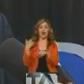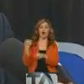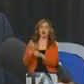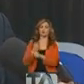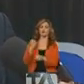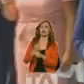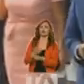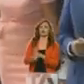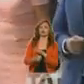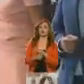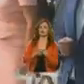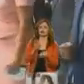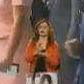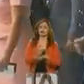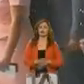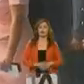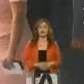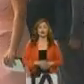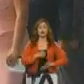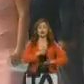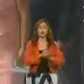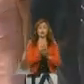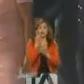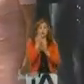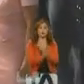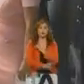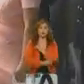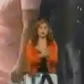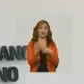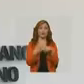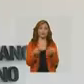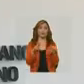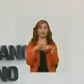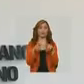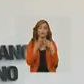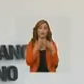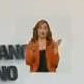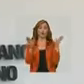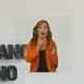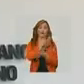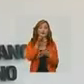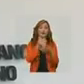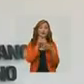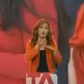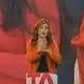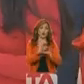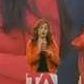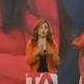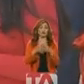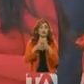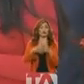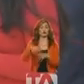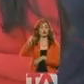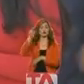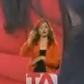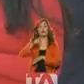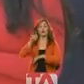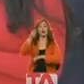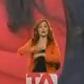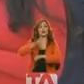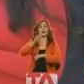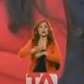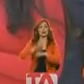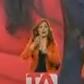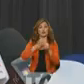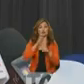trabajo en el Ecuador. Los beneficios para ambas naciones serán múltiples con la reapertura de este centro, según la gerente de Quito Turismo,